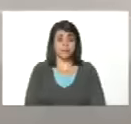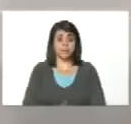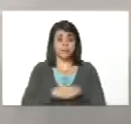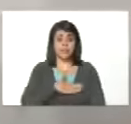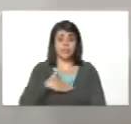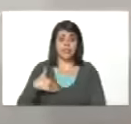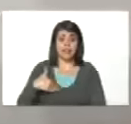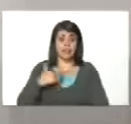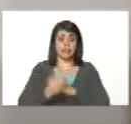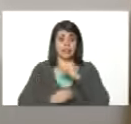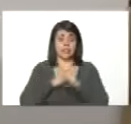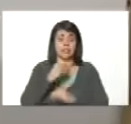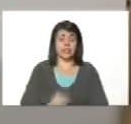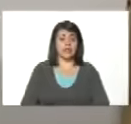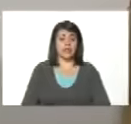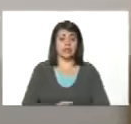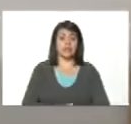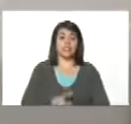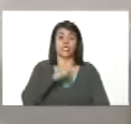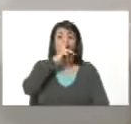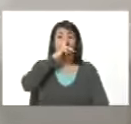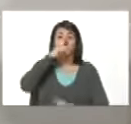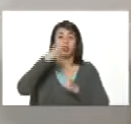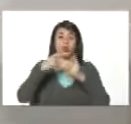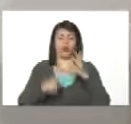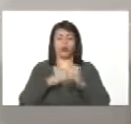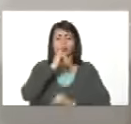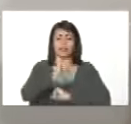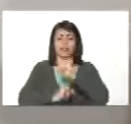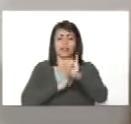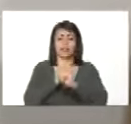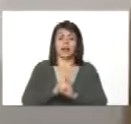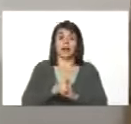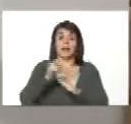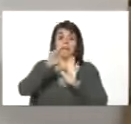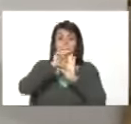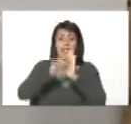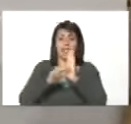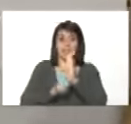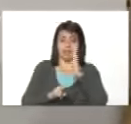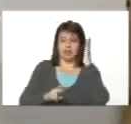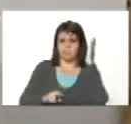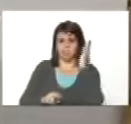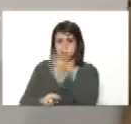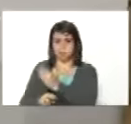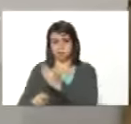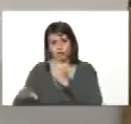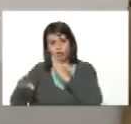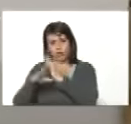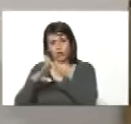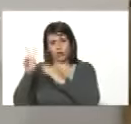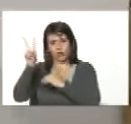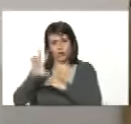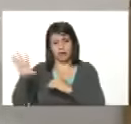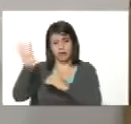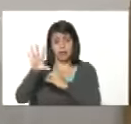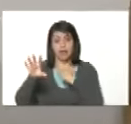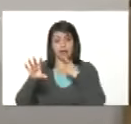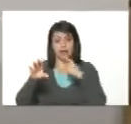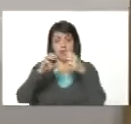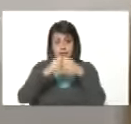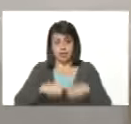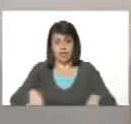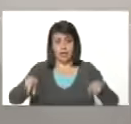Prefieren seguir cometiendo un crimen internacional porque las medidas coercitivas unilaterales están definidas por la Organización de Naciones